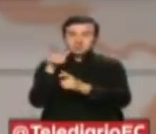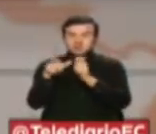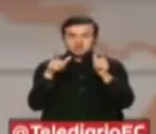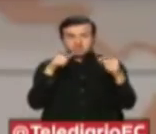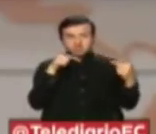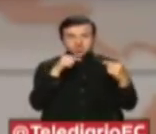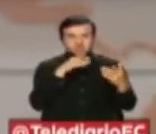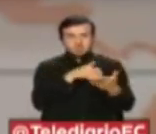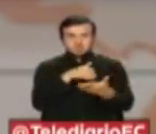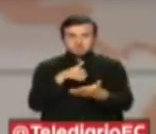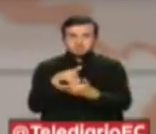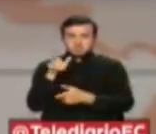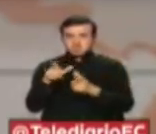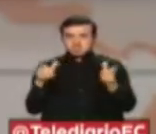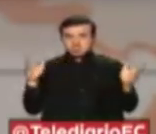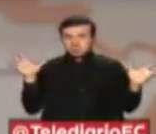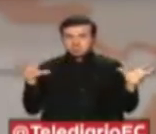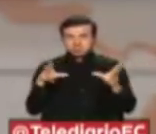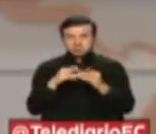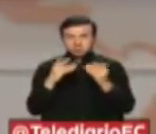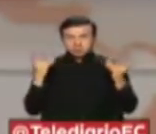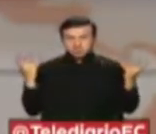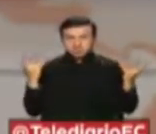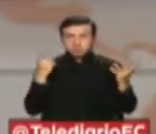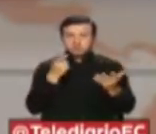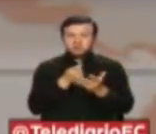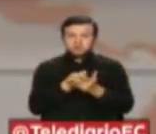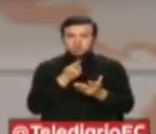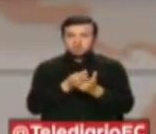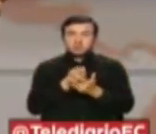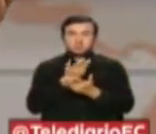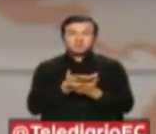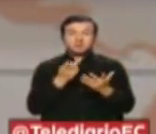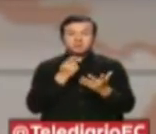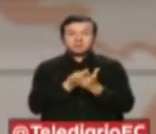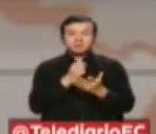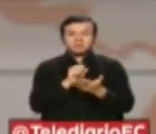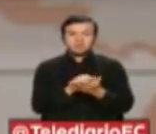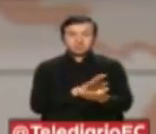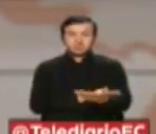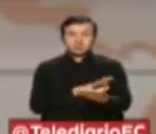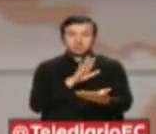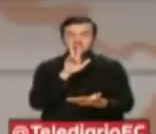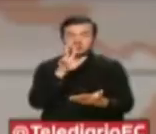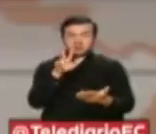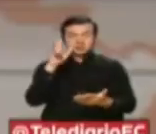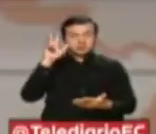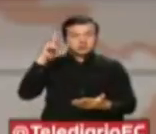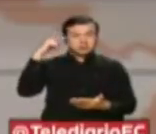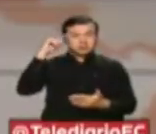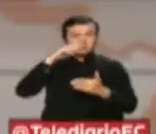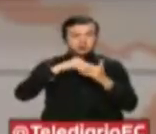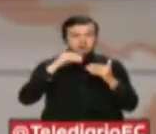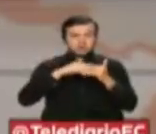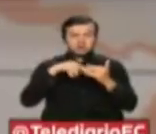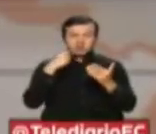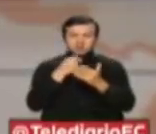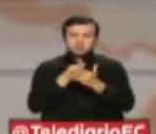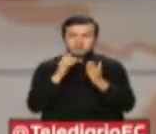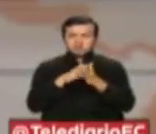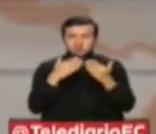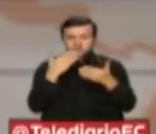los de oposición y se votaba a la basura todo eso la compra de varios proyectos que había aquí por más de tres millones de dólares la compra de diario 'el